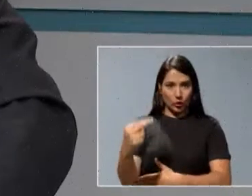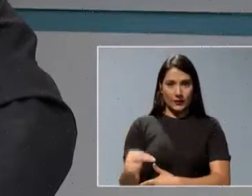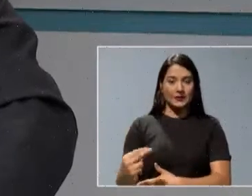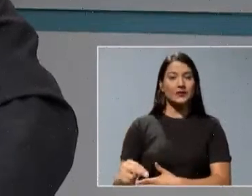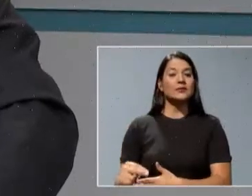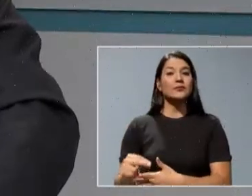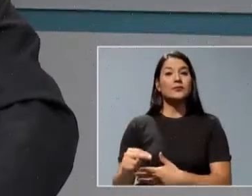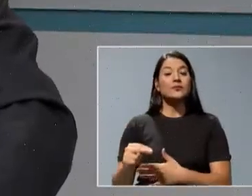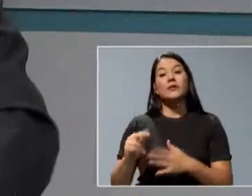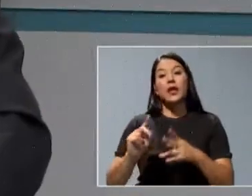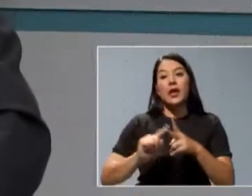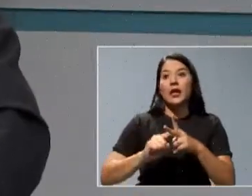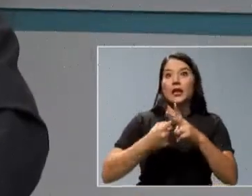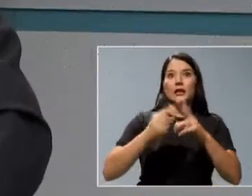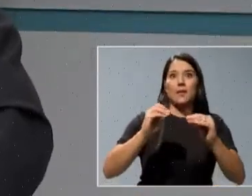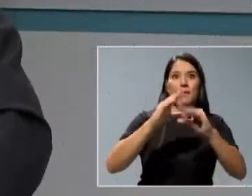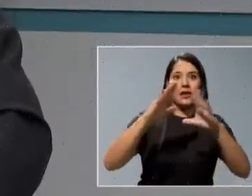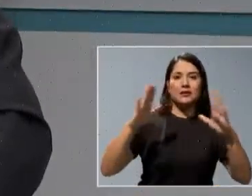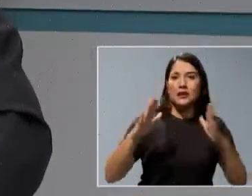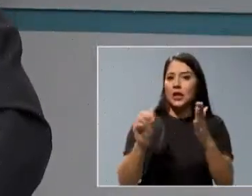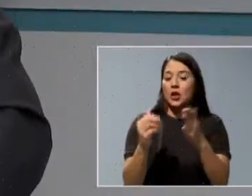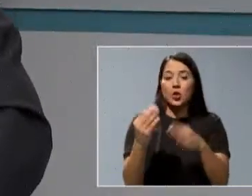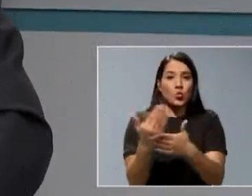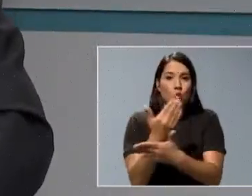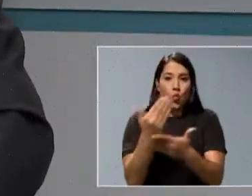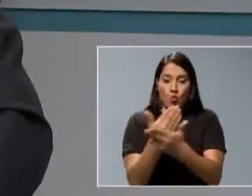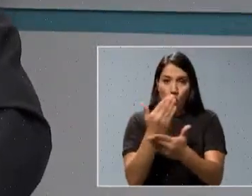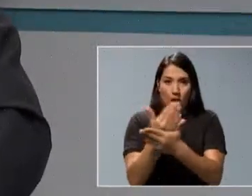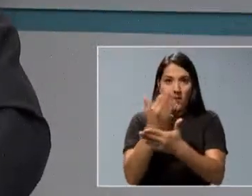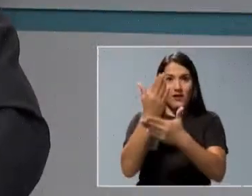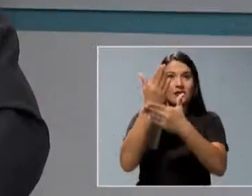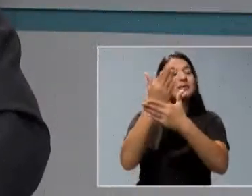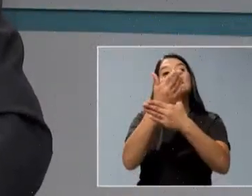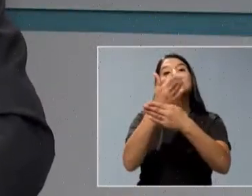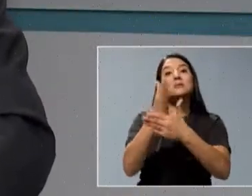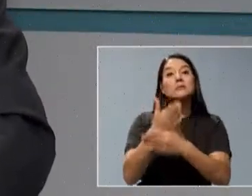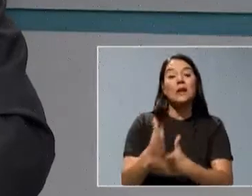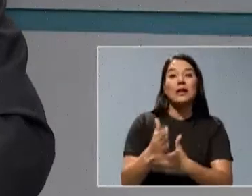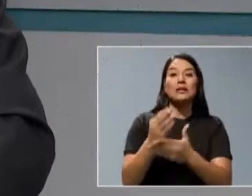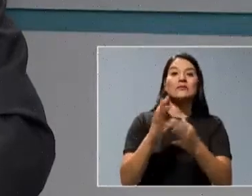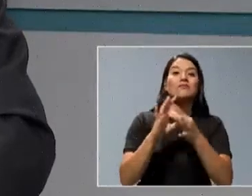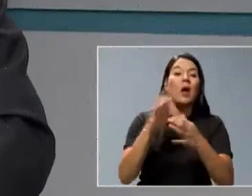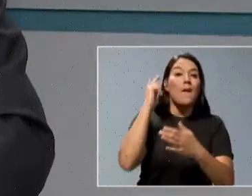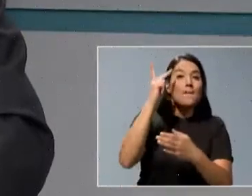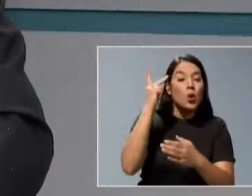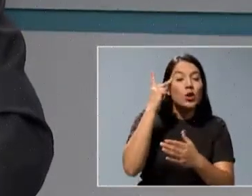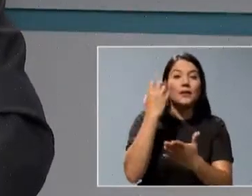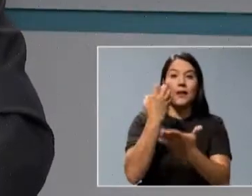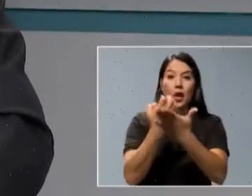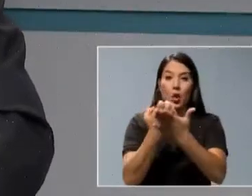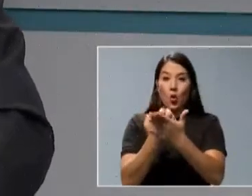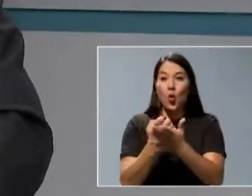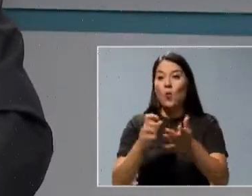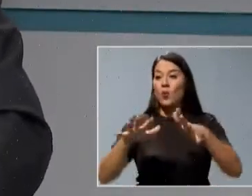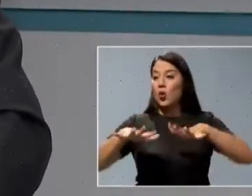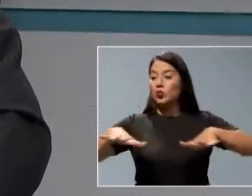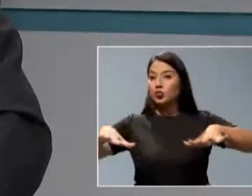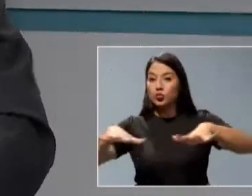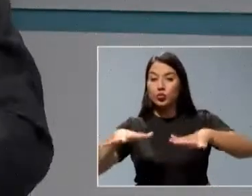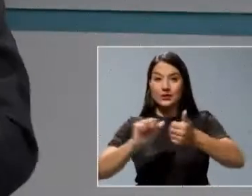jornada, con móviles en la calle y nuevas secciones sobre política, economía, cambio climático, deportes,